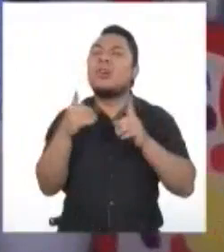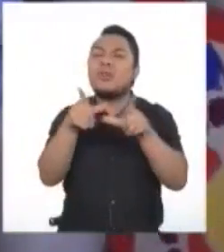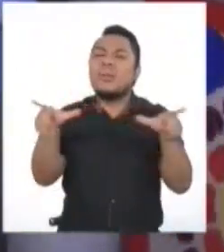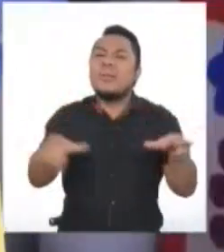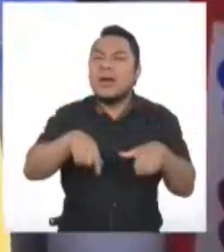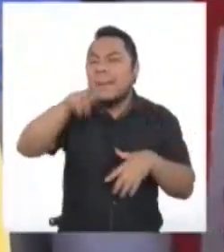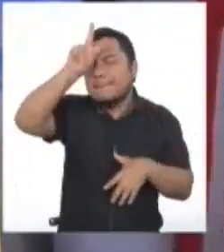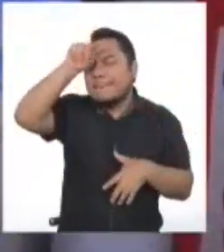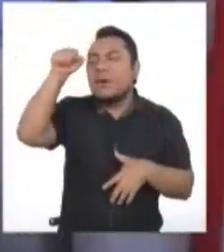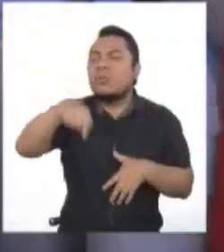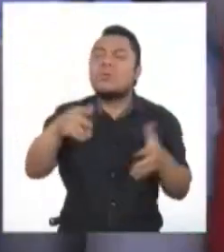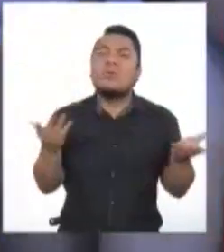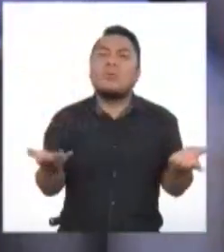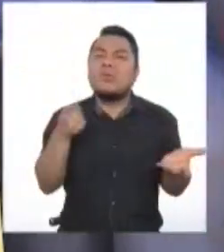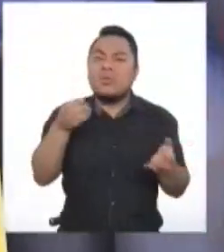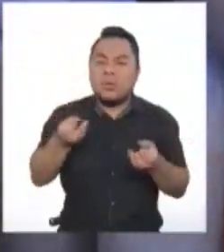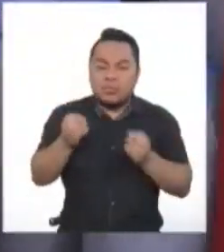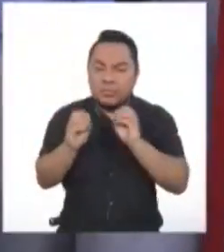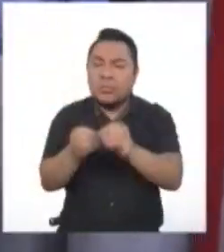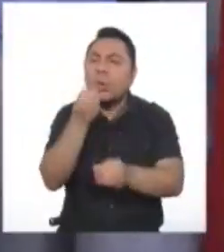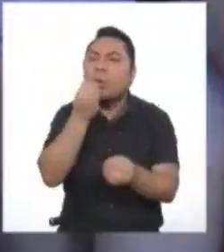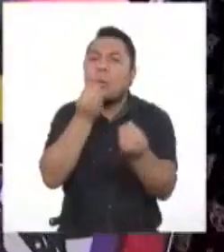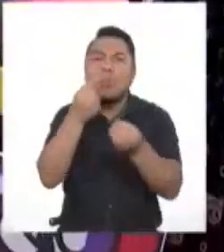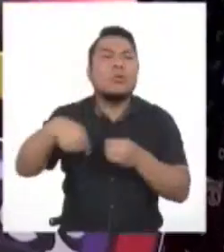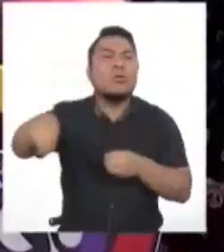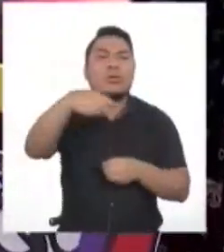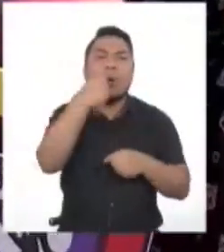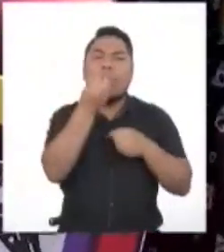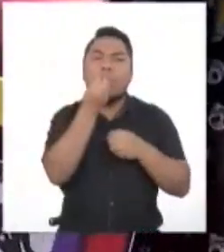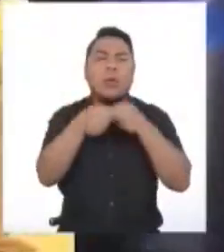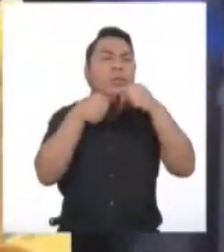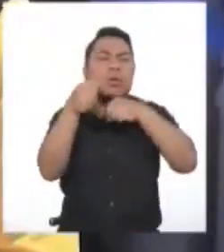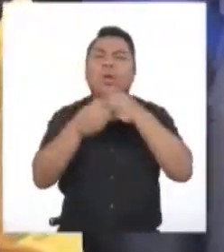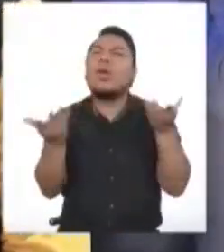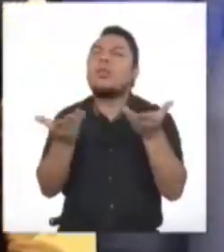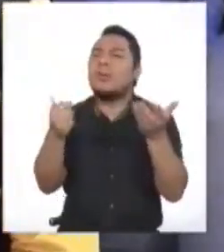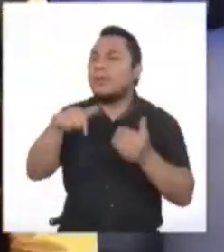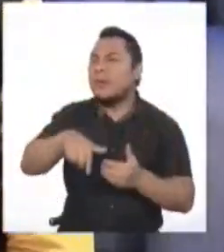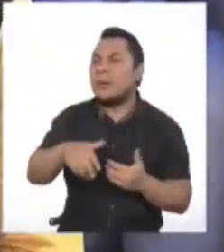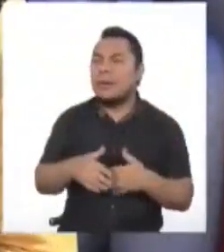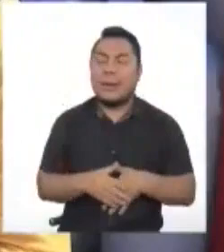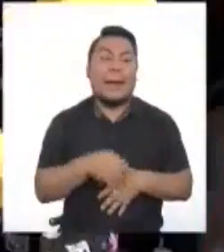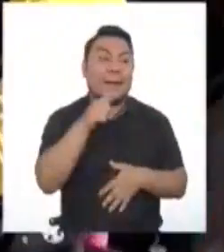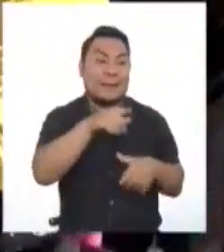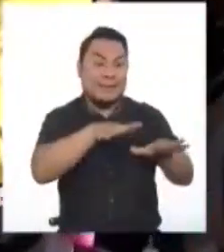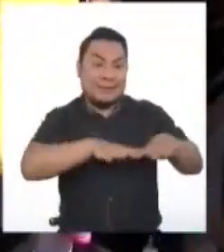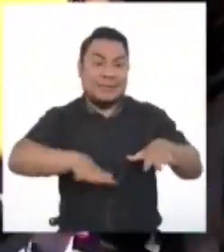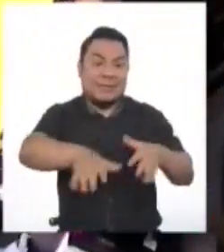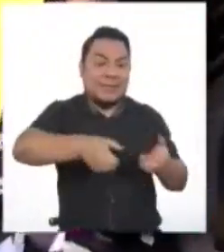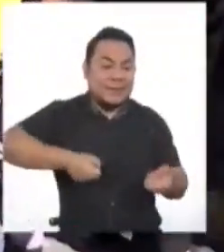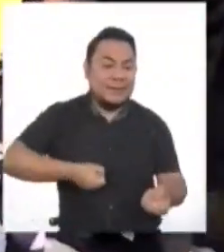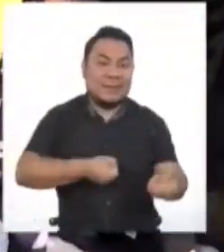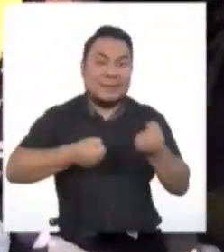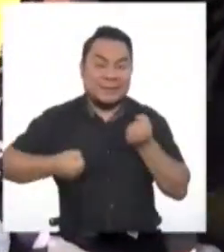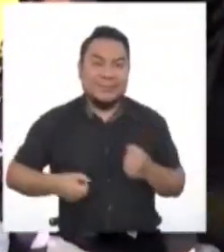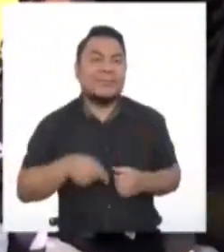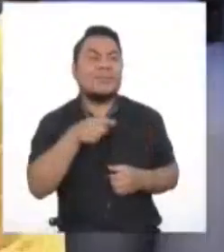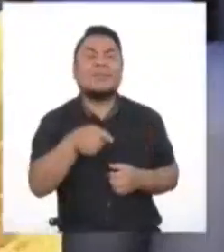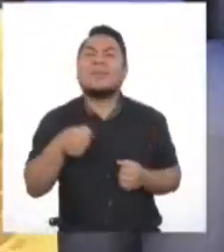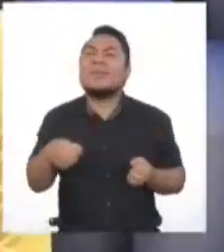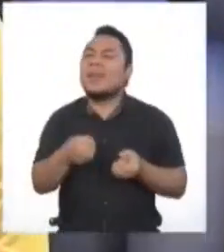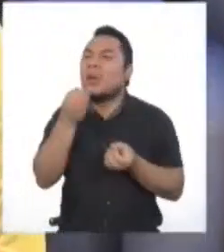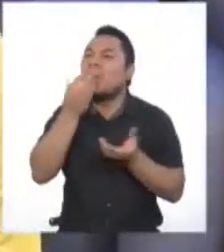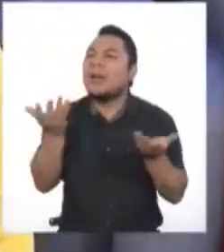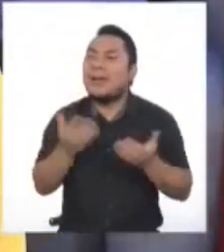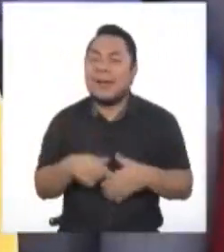Perú se cultivan los alimentos que nosotros comemos todos los días? En las chacras. ¿Y en las chacras qué alimentos hay?